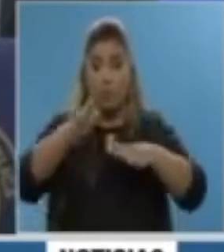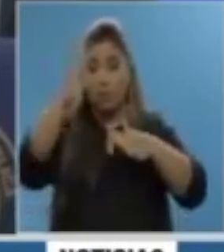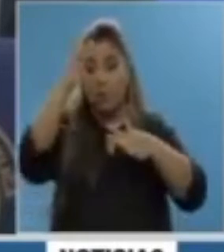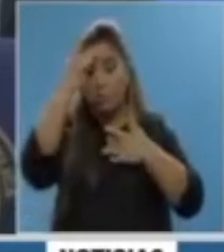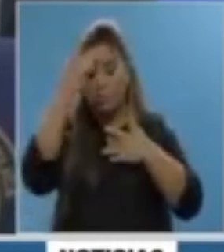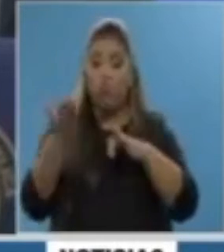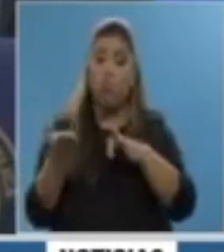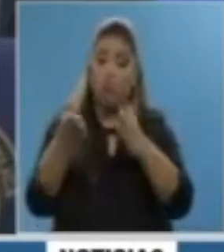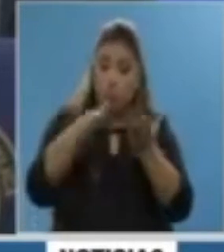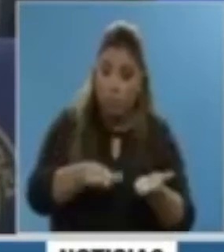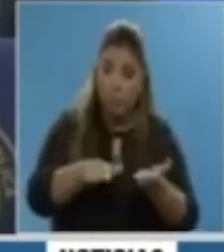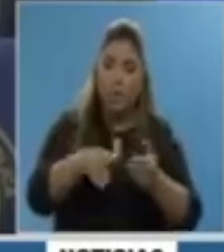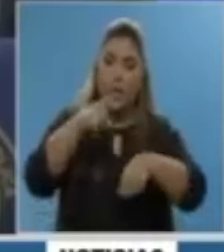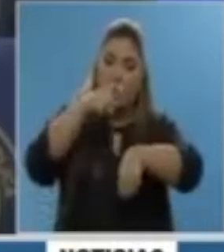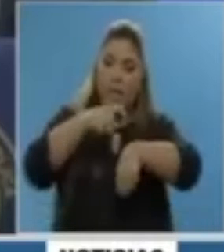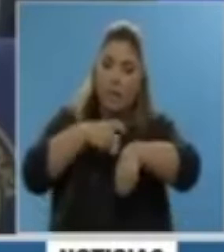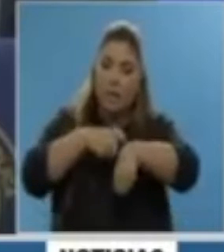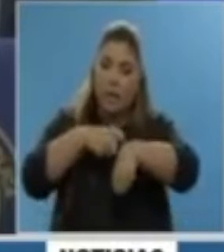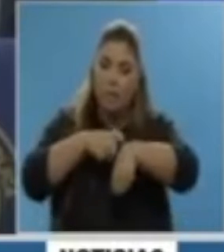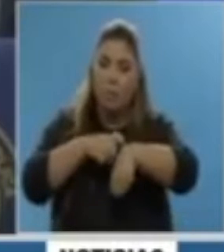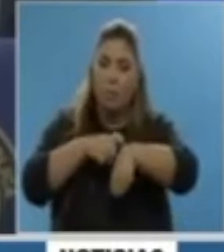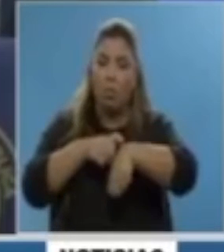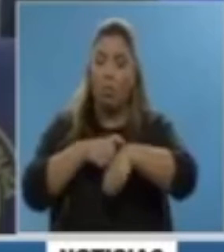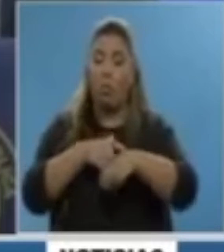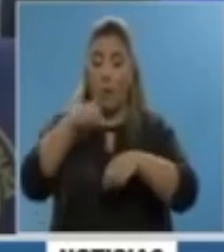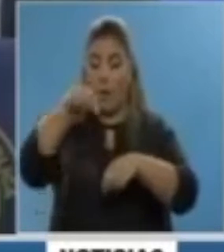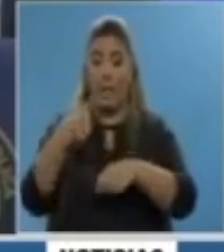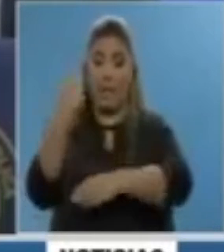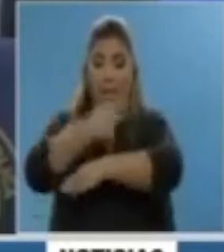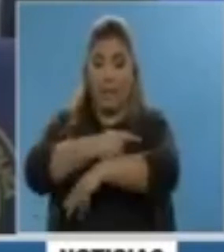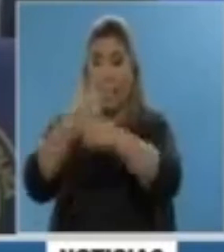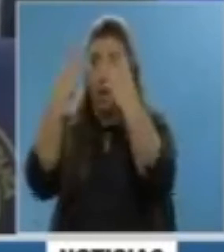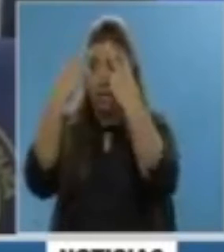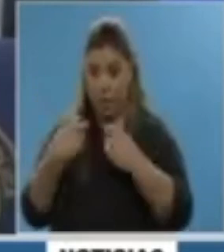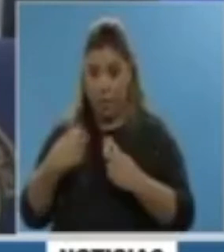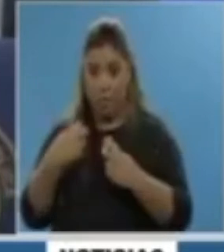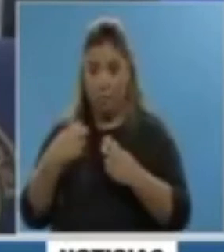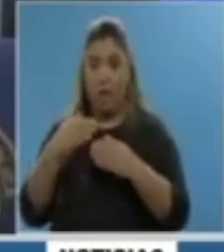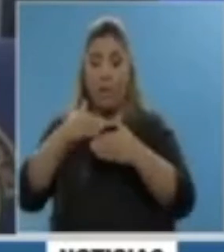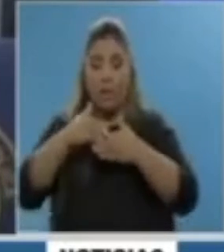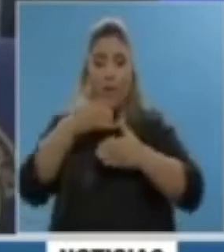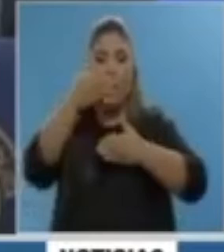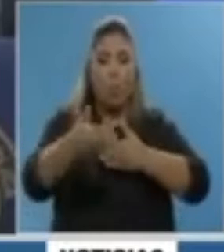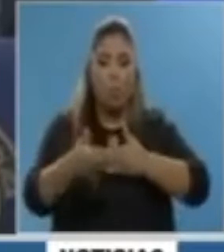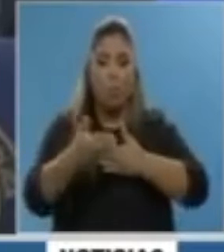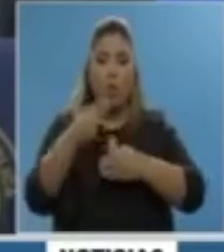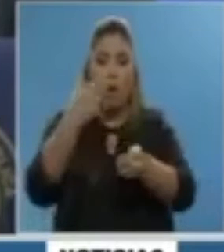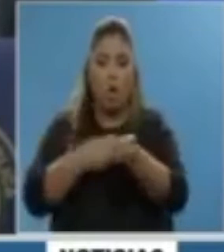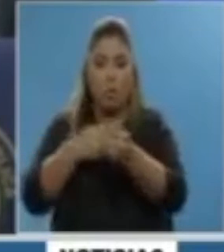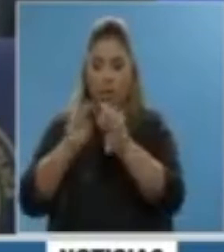fallecido, el tiempo promedio desde que fueron diagnosticados hasta que fallecieron está